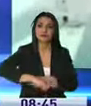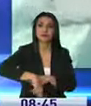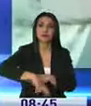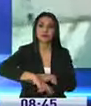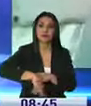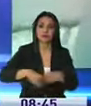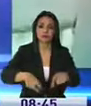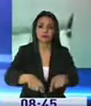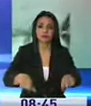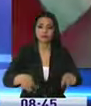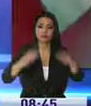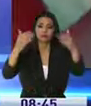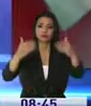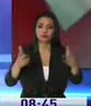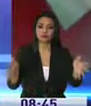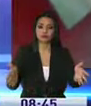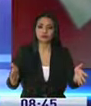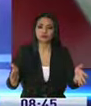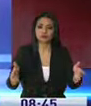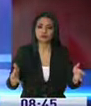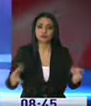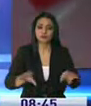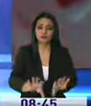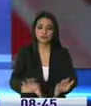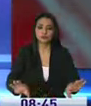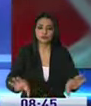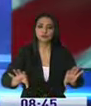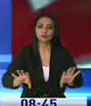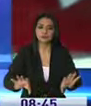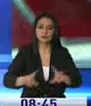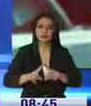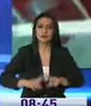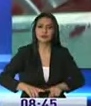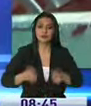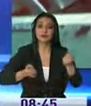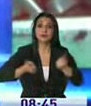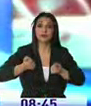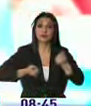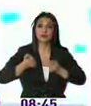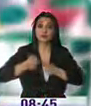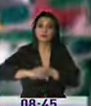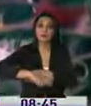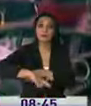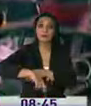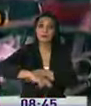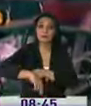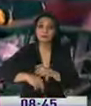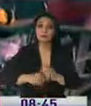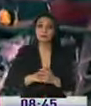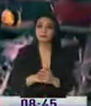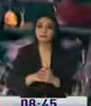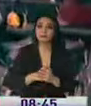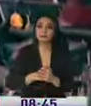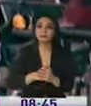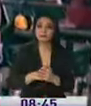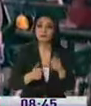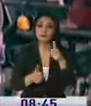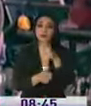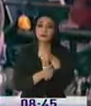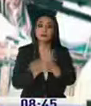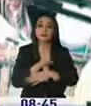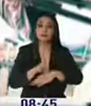guardachoques, capot, tenemos igual tapacubos, tenemos partes de vehículos, repuestos. Según los agentes de la